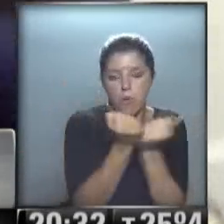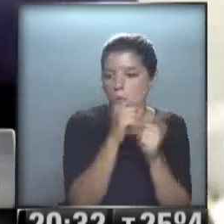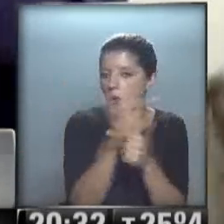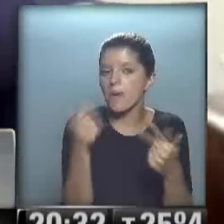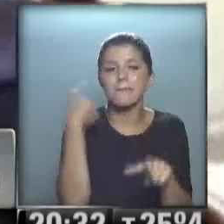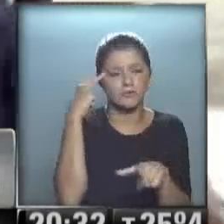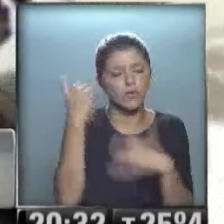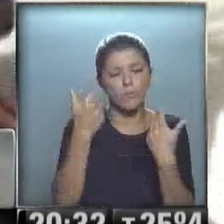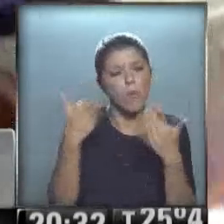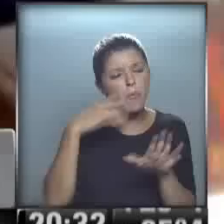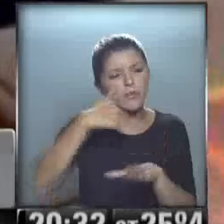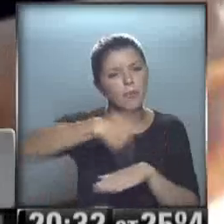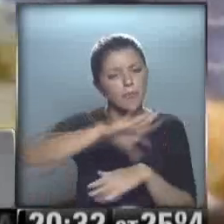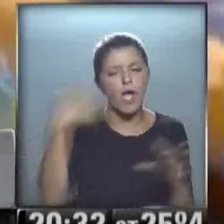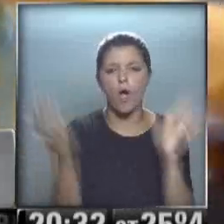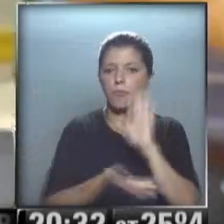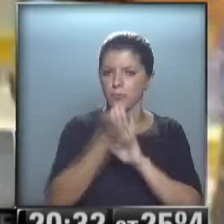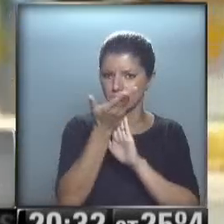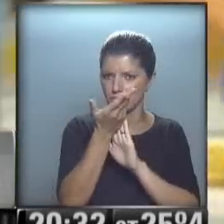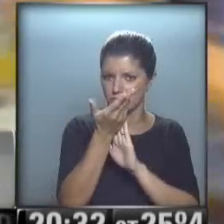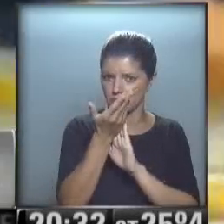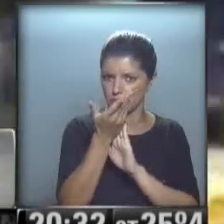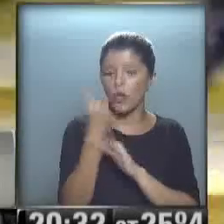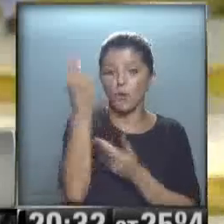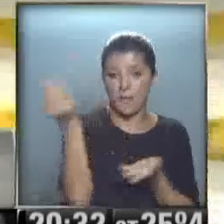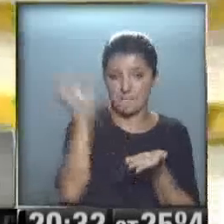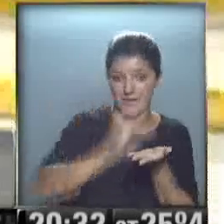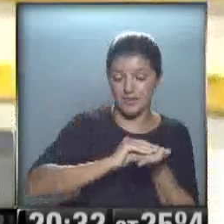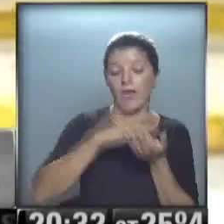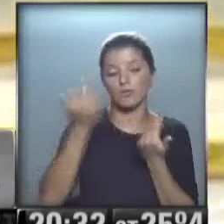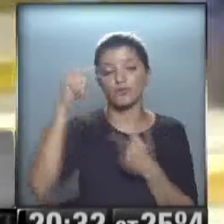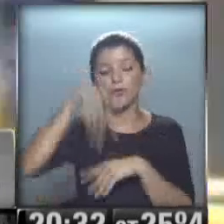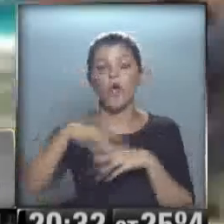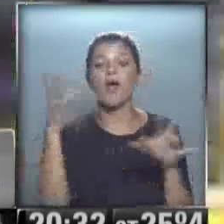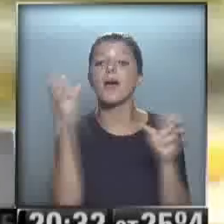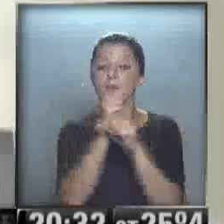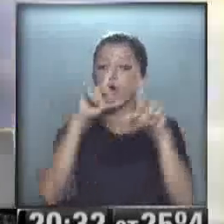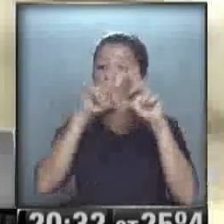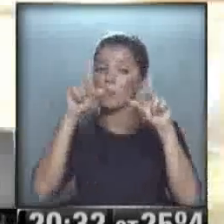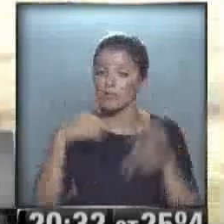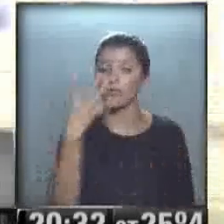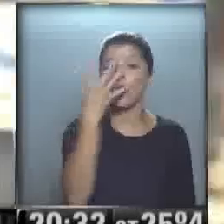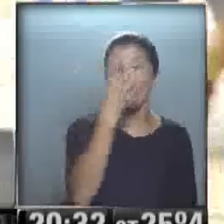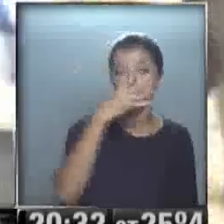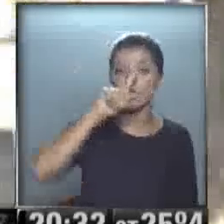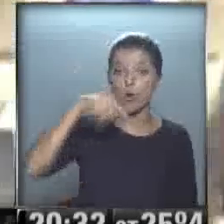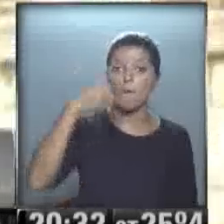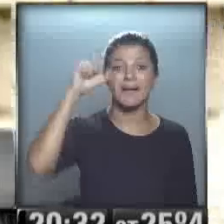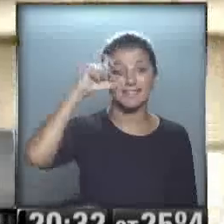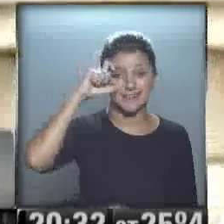estaba en condiciones de incorporar a un actor más. En tanto, el boleto pasará de costar 4 pesos con